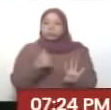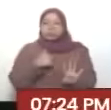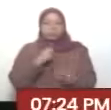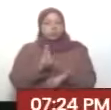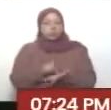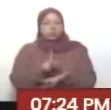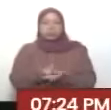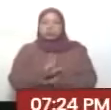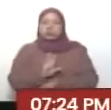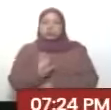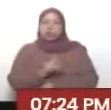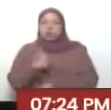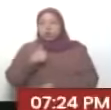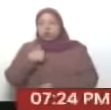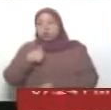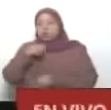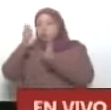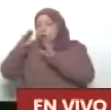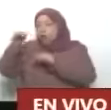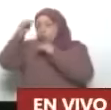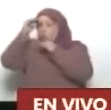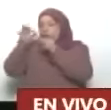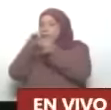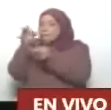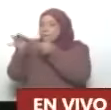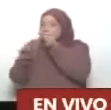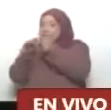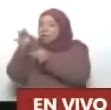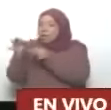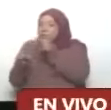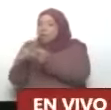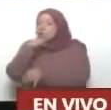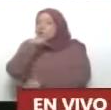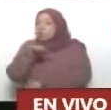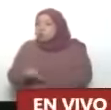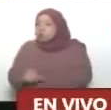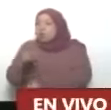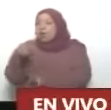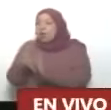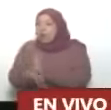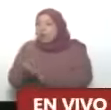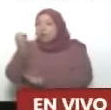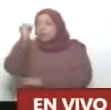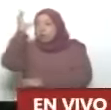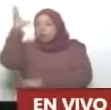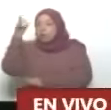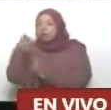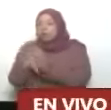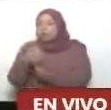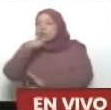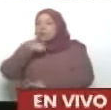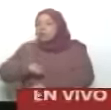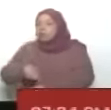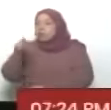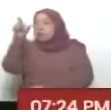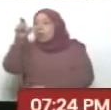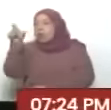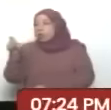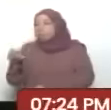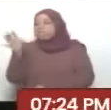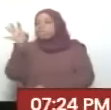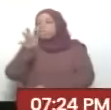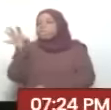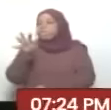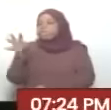Bueno, porque me dediqué más a explicar la etapa histórica, el contenido, la historia, la historia, la historia,